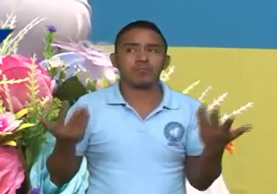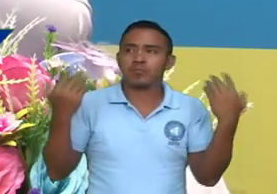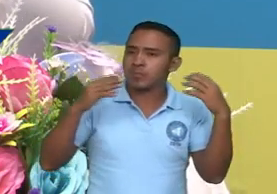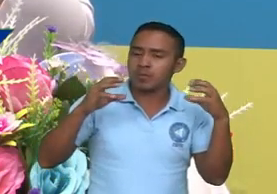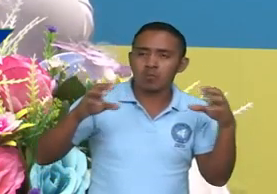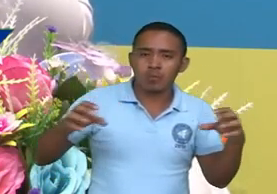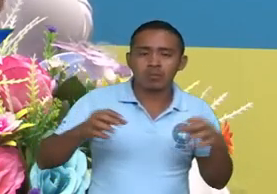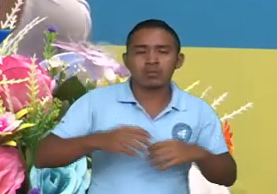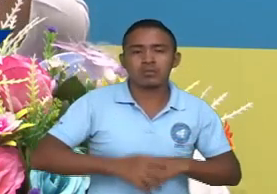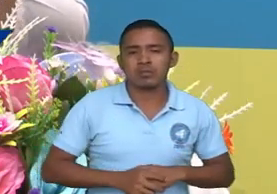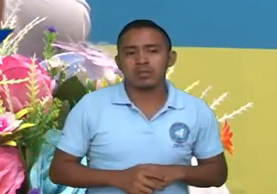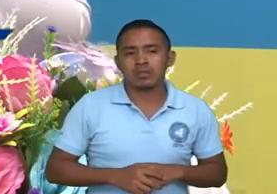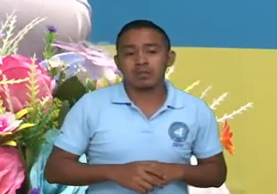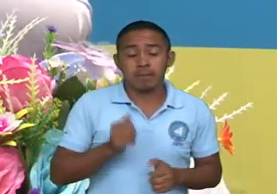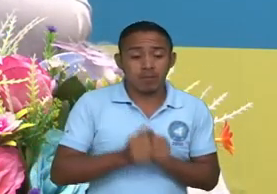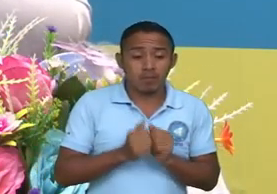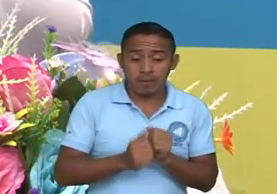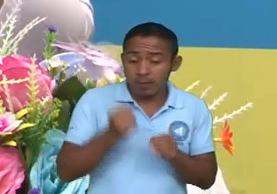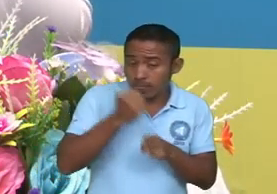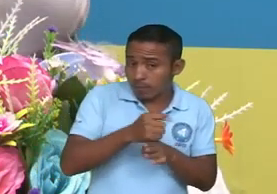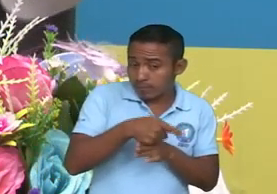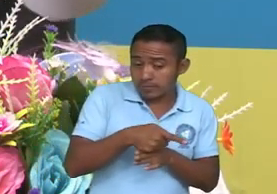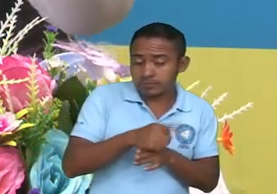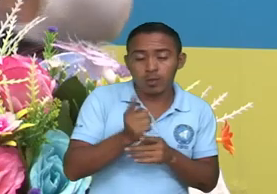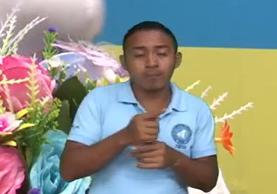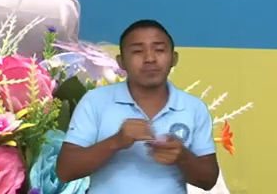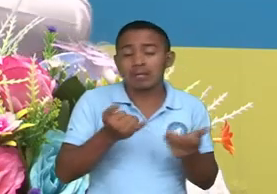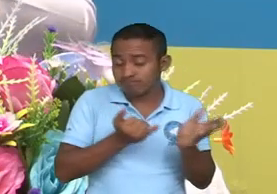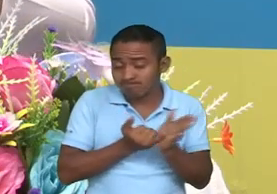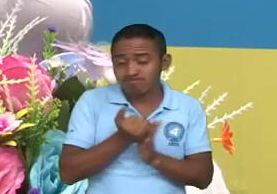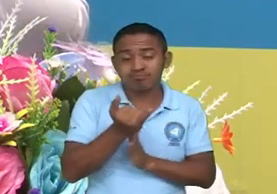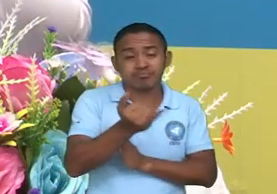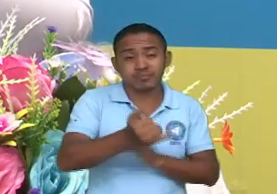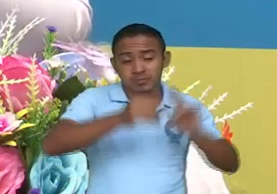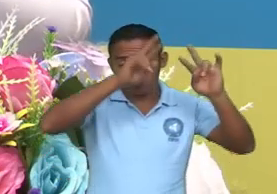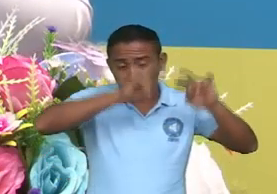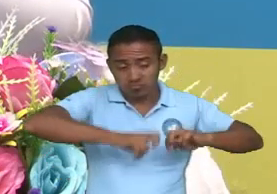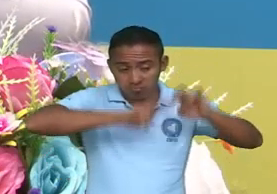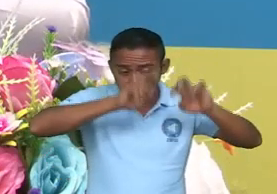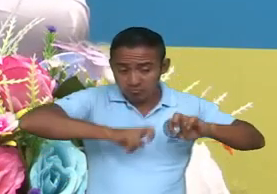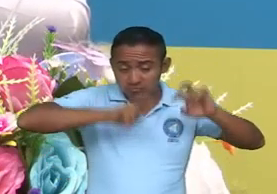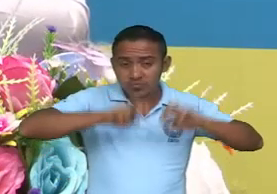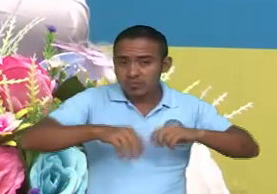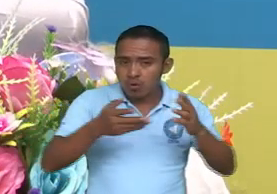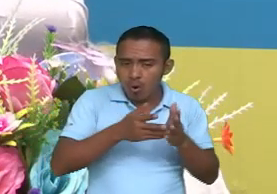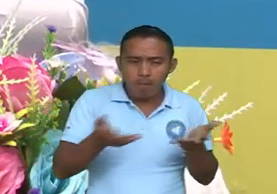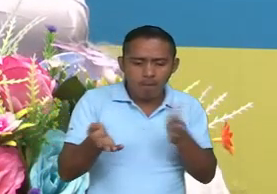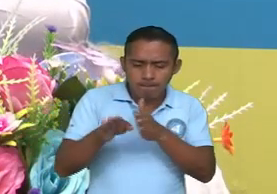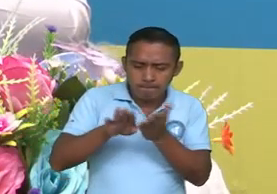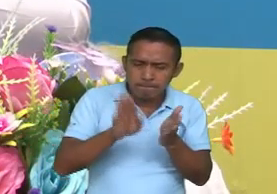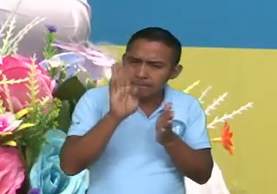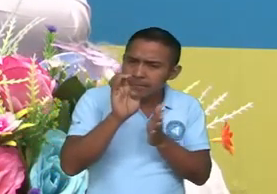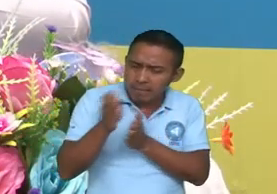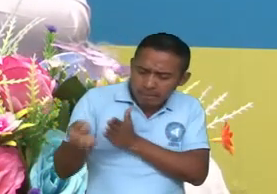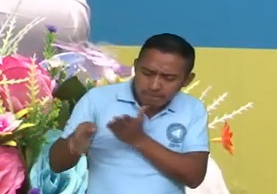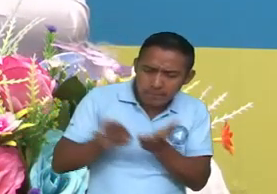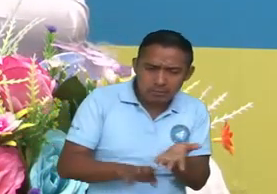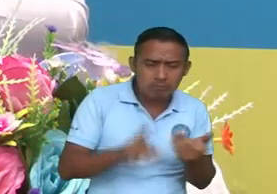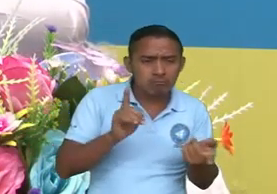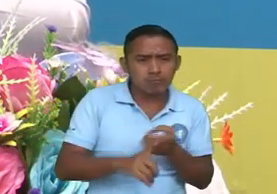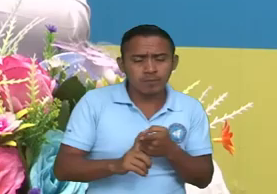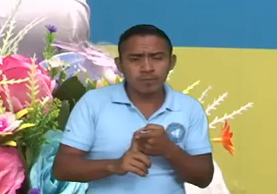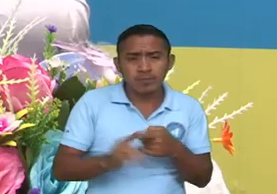vuelven actores directos de este tipo de eventos, lógicamente se tiene que hacer una evaluación. Una evaluación en la cual